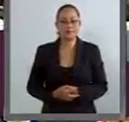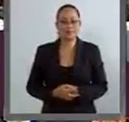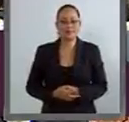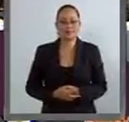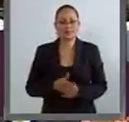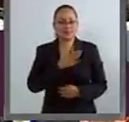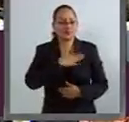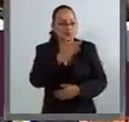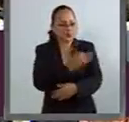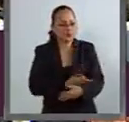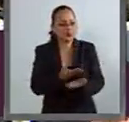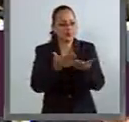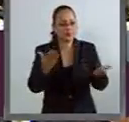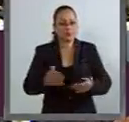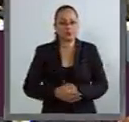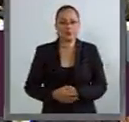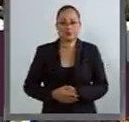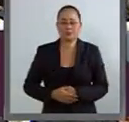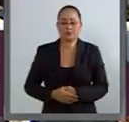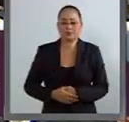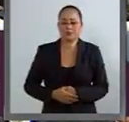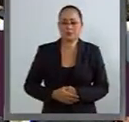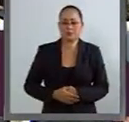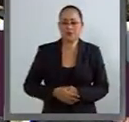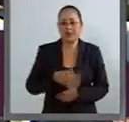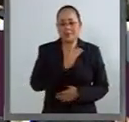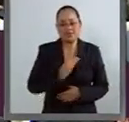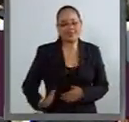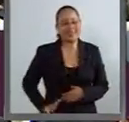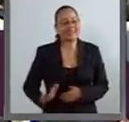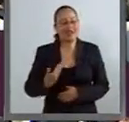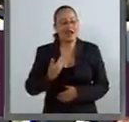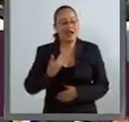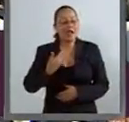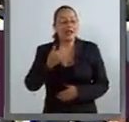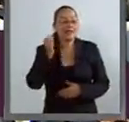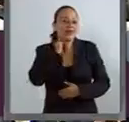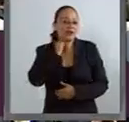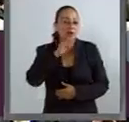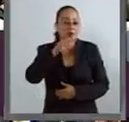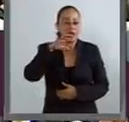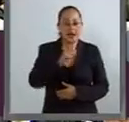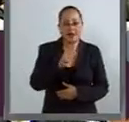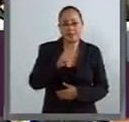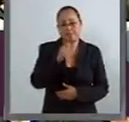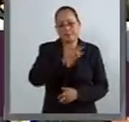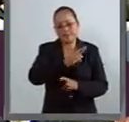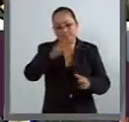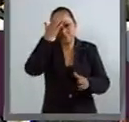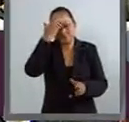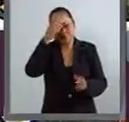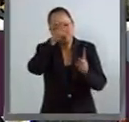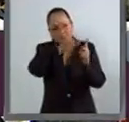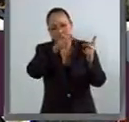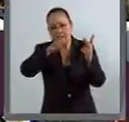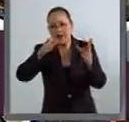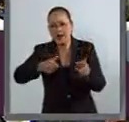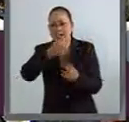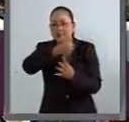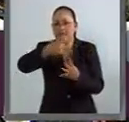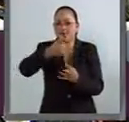Bien, buenas tardes. He sido delegado por la presidenta, la senadora Blanca Alcalá, para reconocer la colaboración de la maestra y del